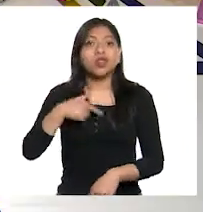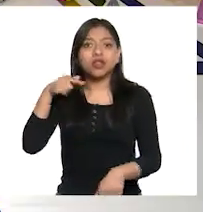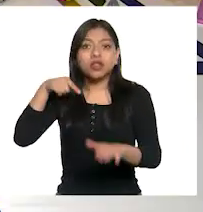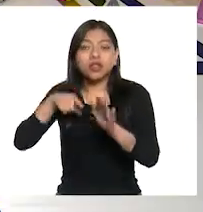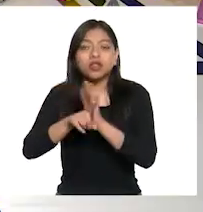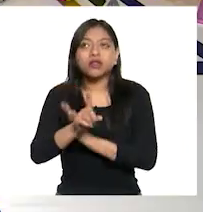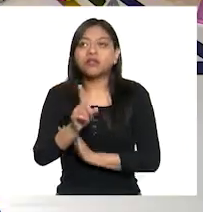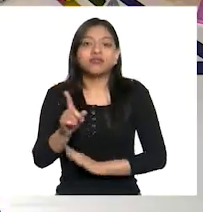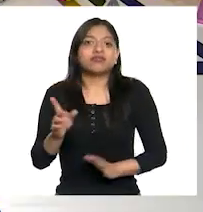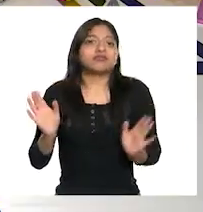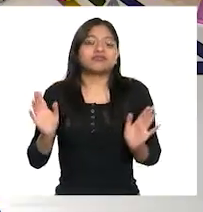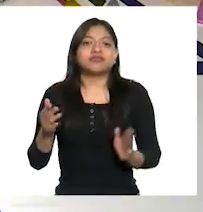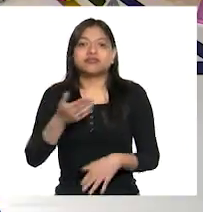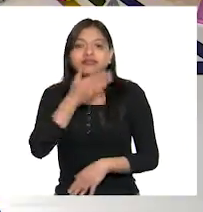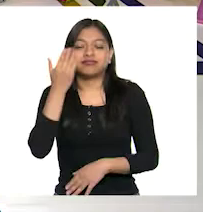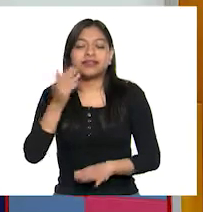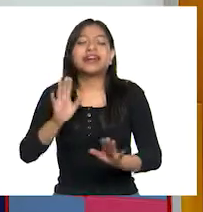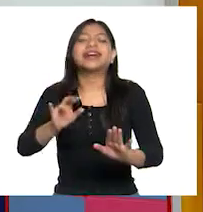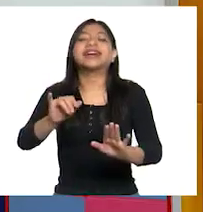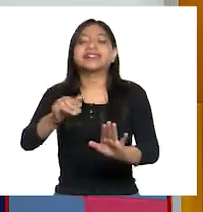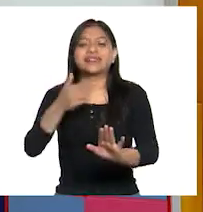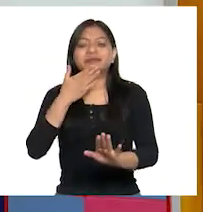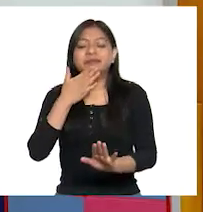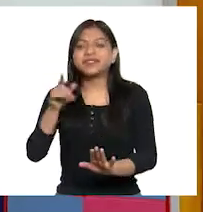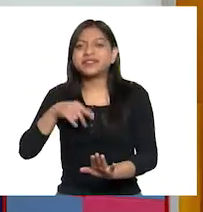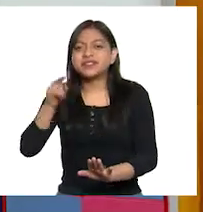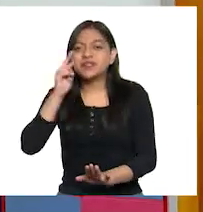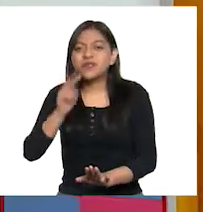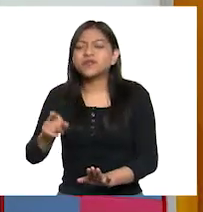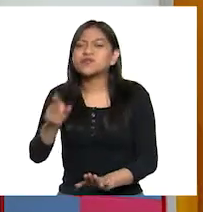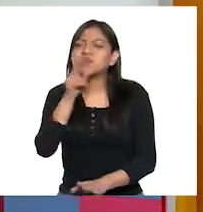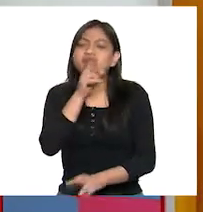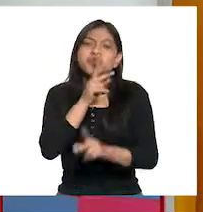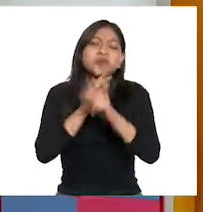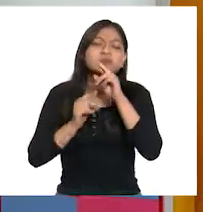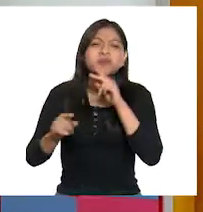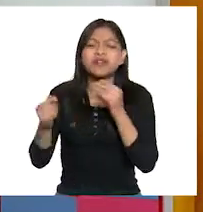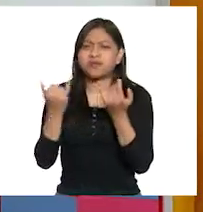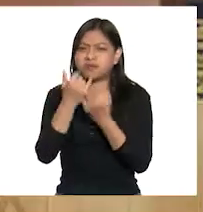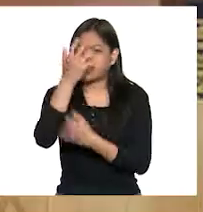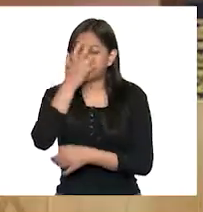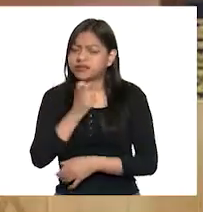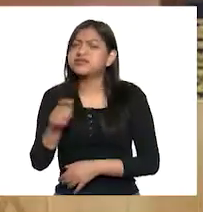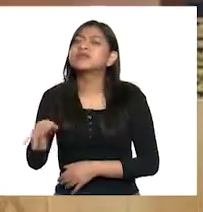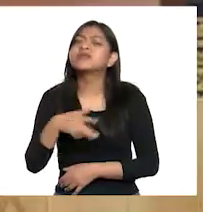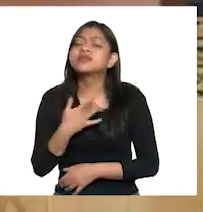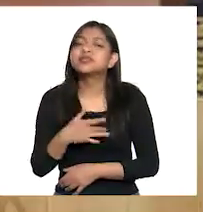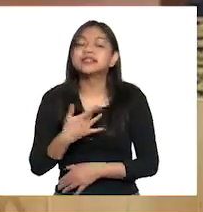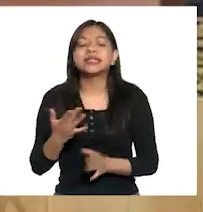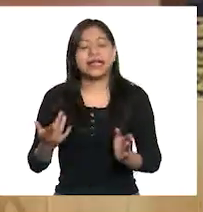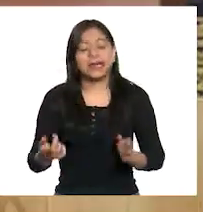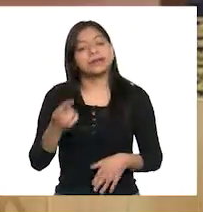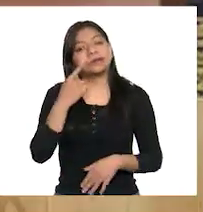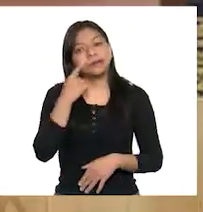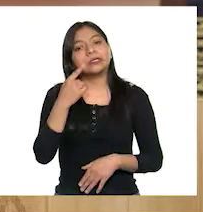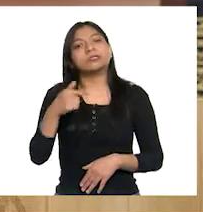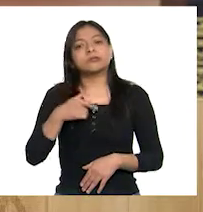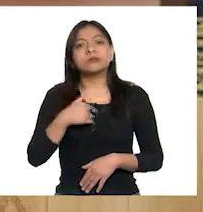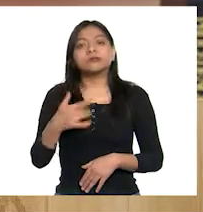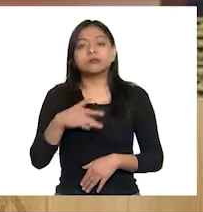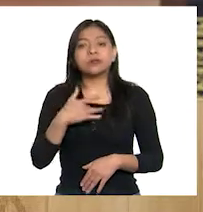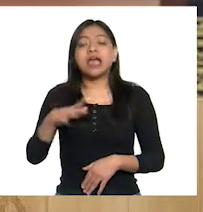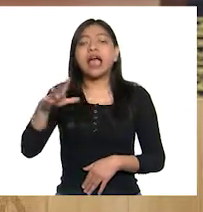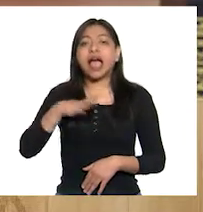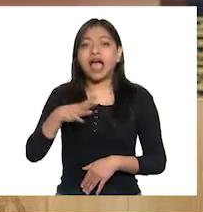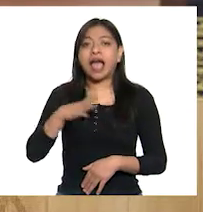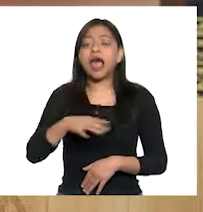Oh, fíjate que justo eso te iba a decir. Te noto preocupado o triste. ¿Qué tienes? Lo que pasa es que yo tengo una